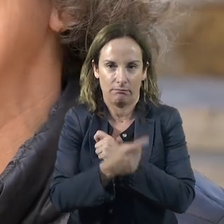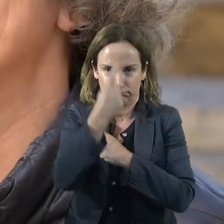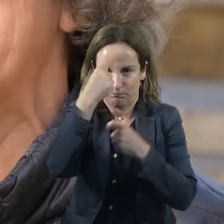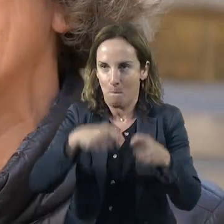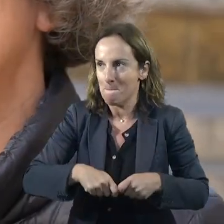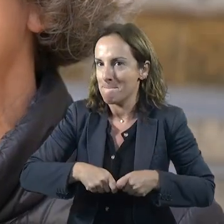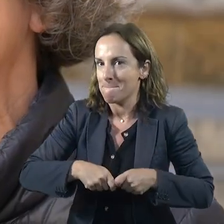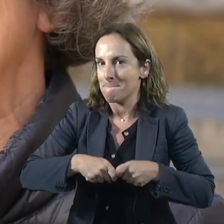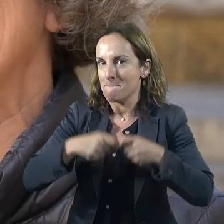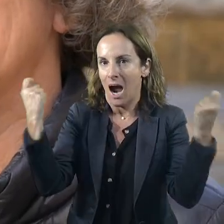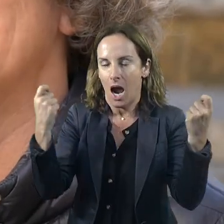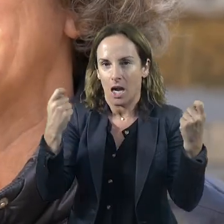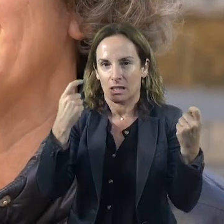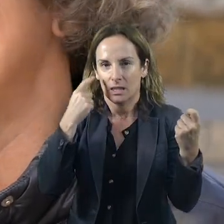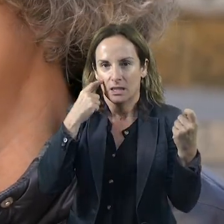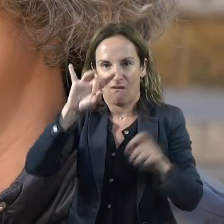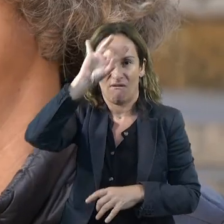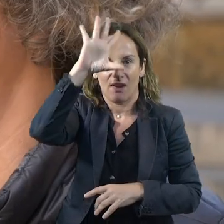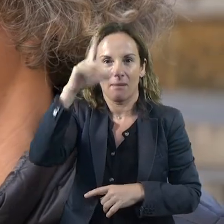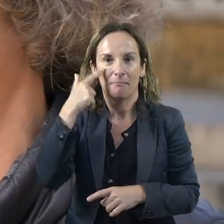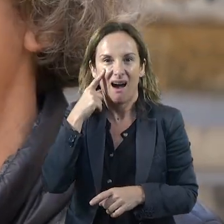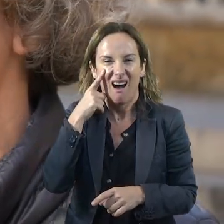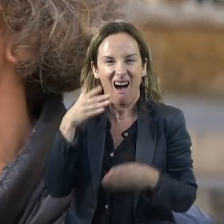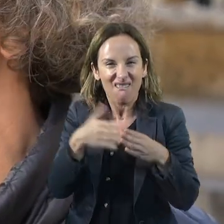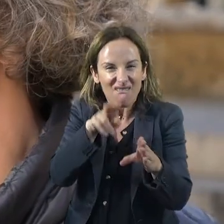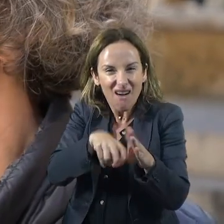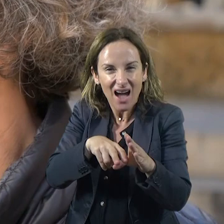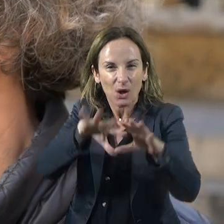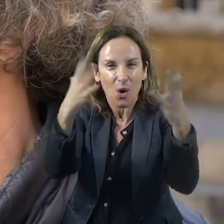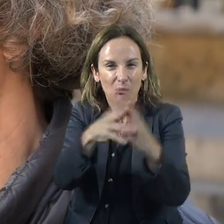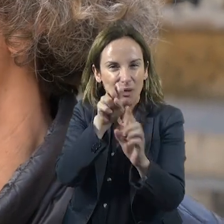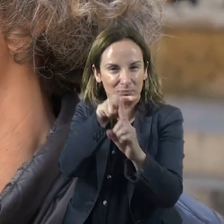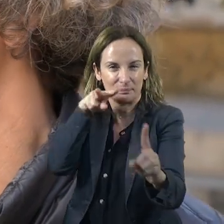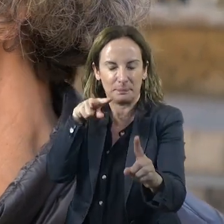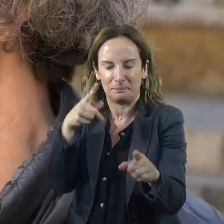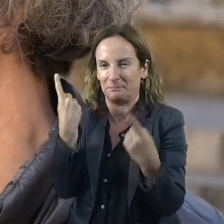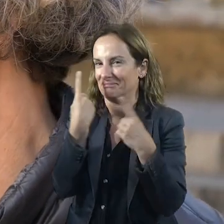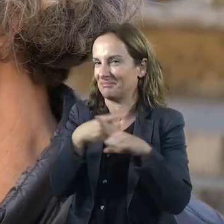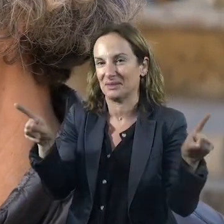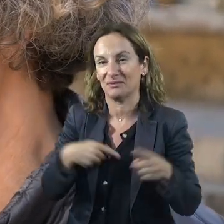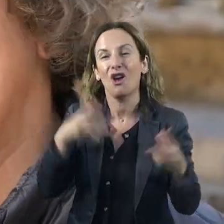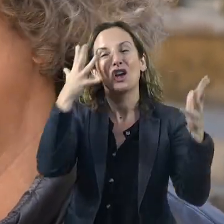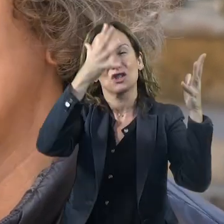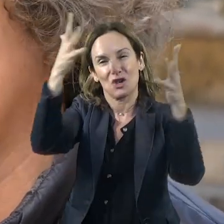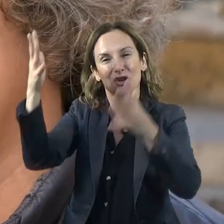Me monté en un barco y dije, perdón, se ve el mundo de otra manera desde los barcos, es